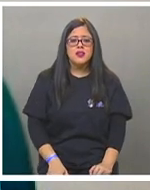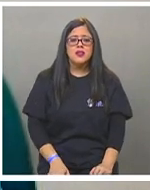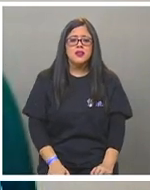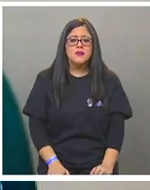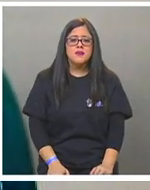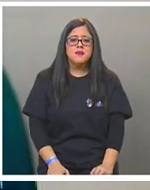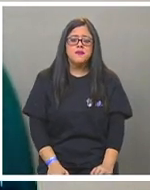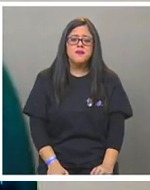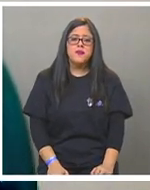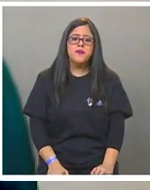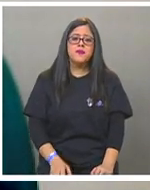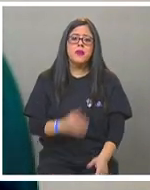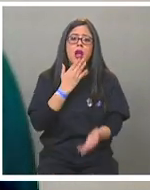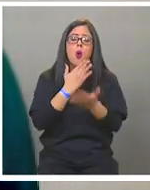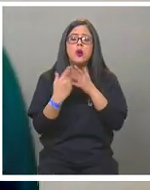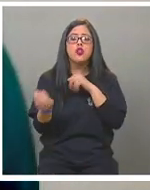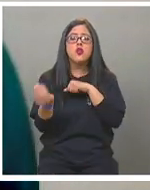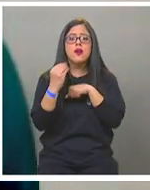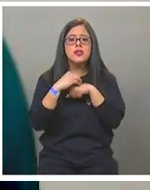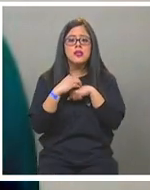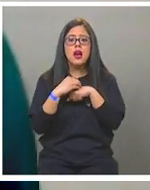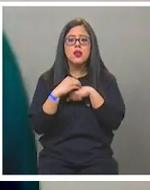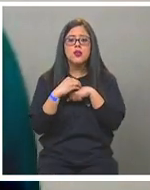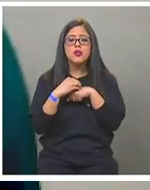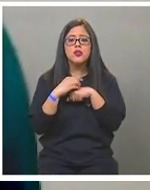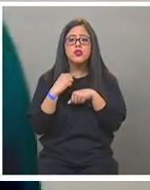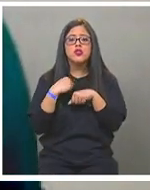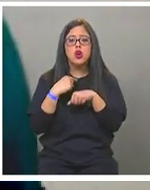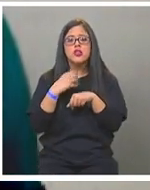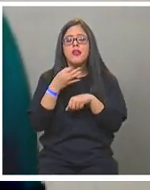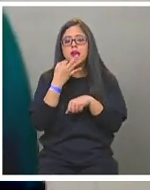Cuando nos avisaron, yo dije que se murió el papá.